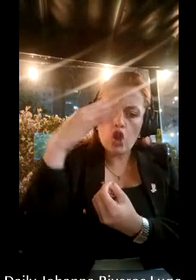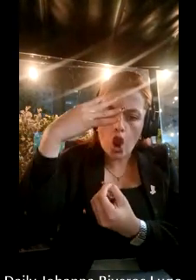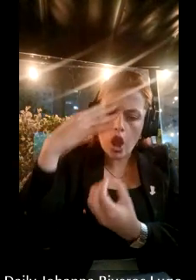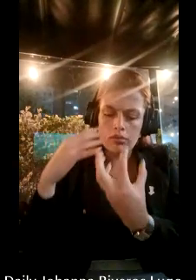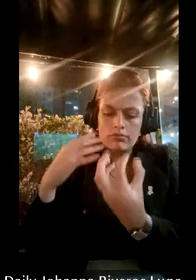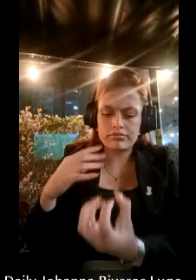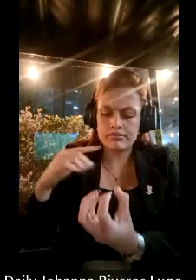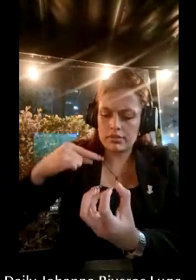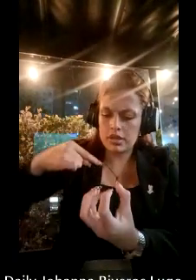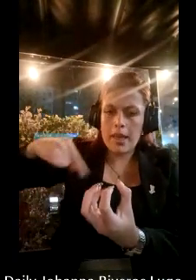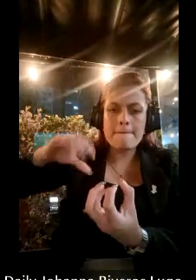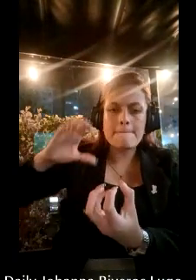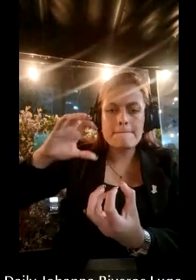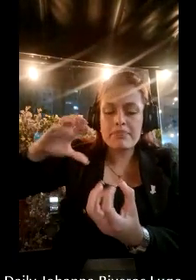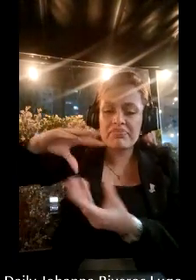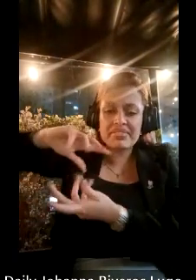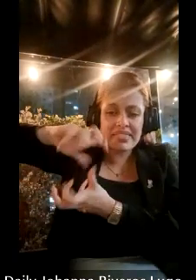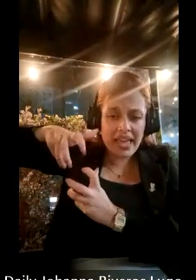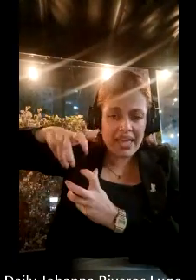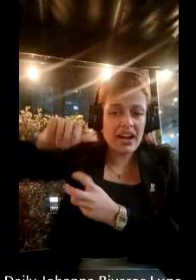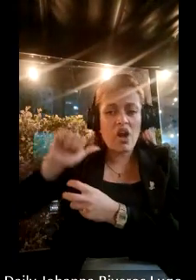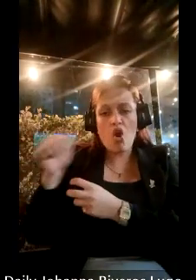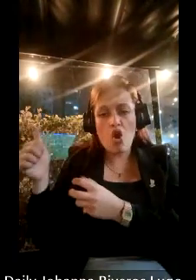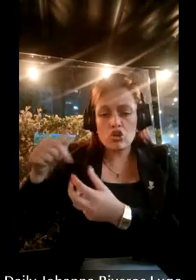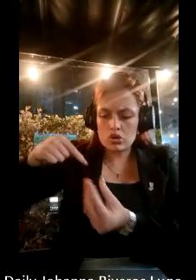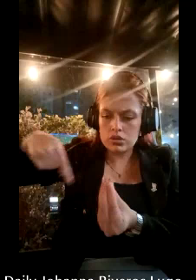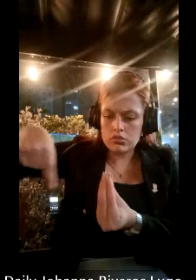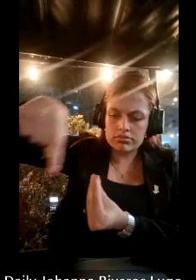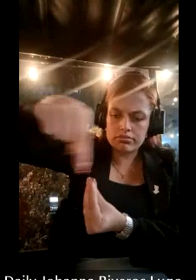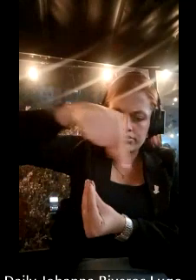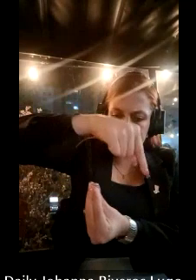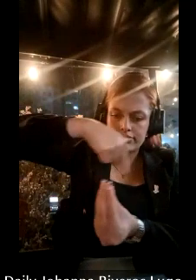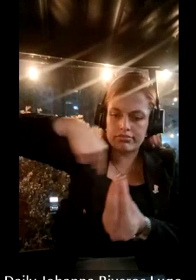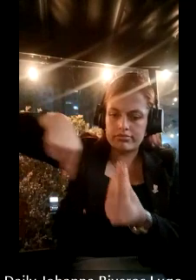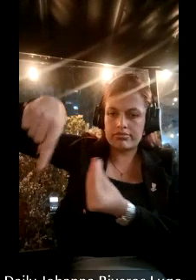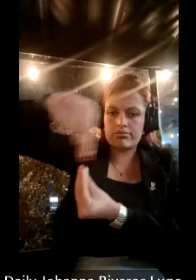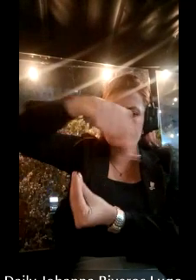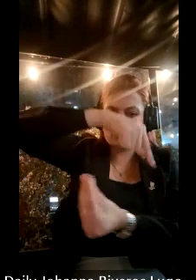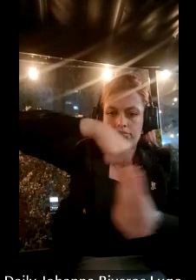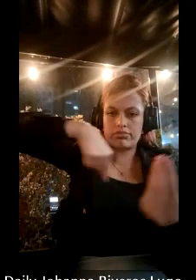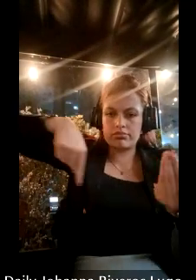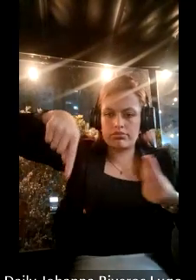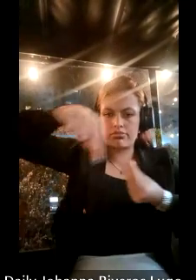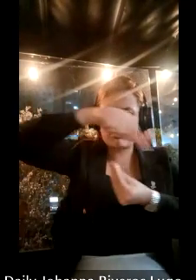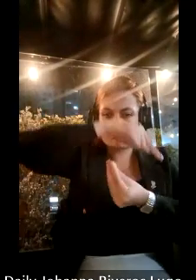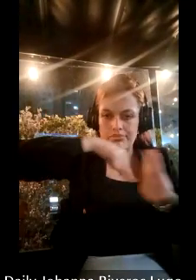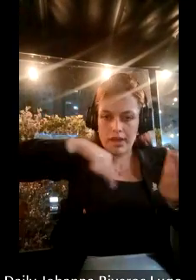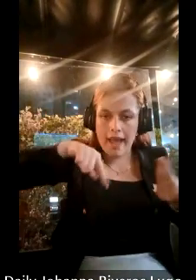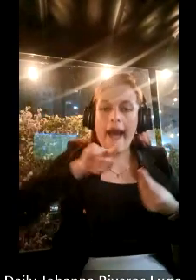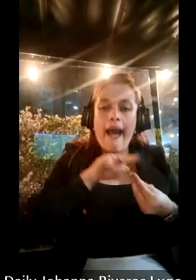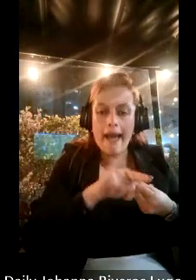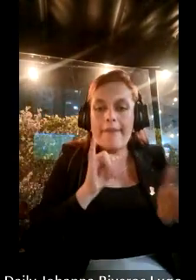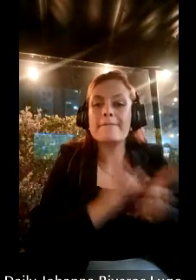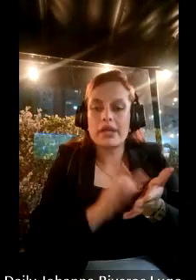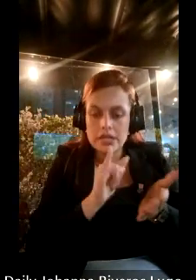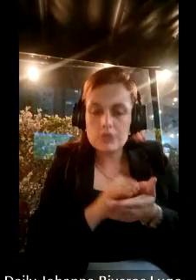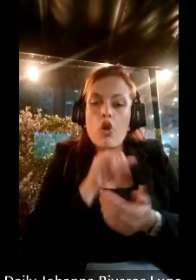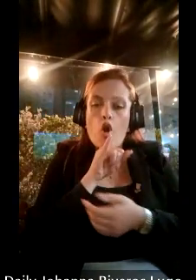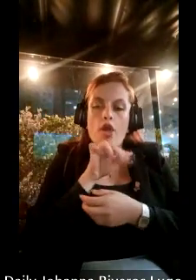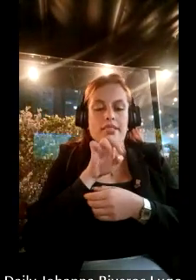es por la inercia. El señor Newton, pues con el desarrollo de